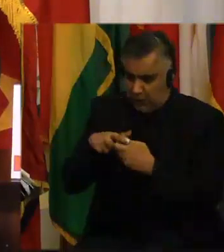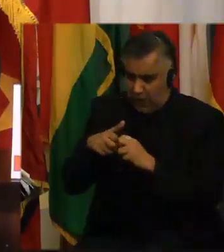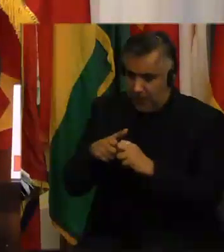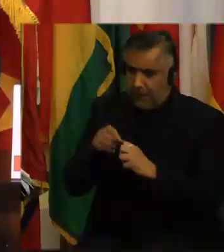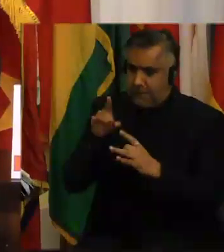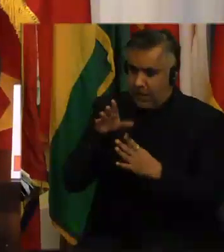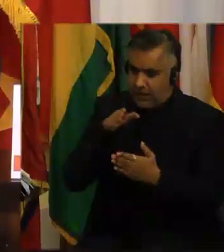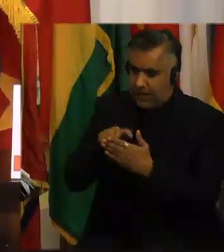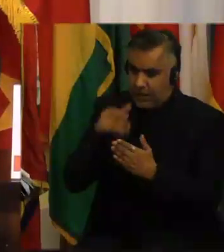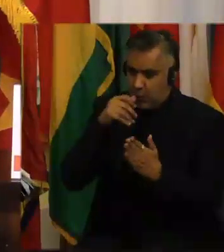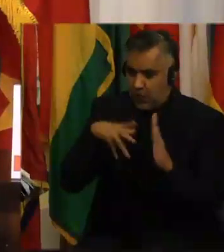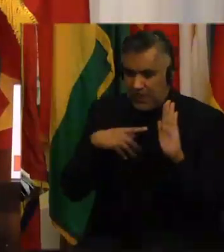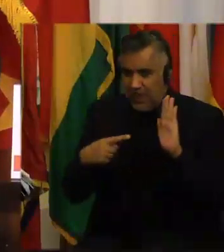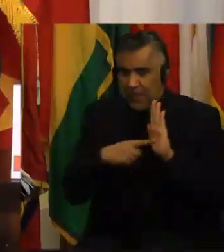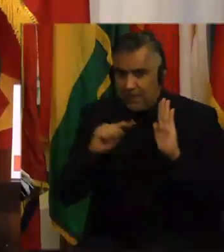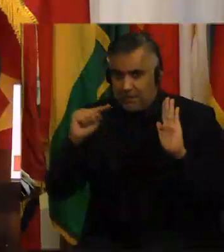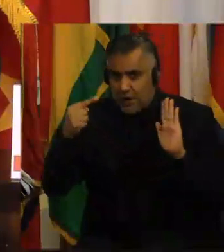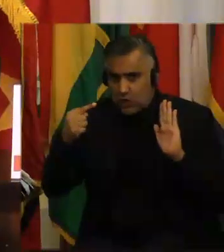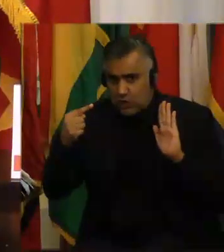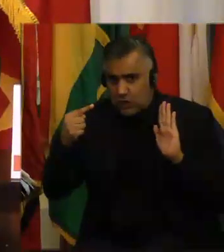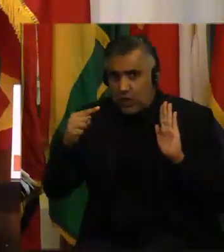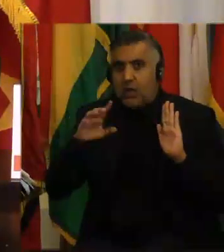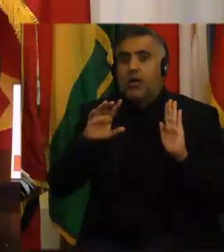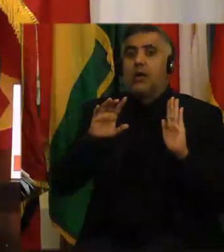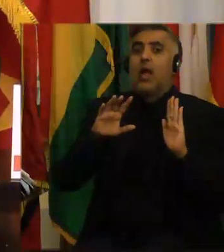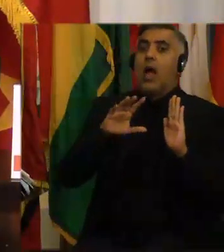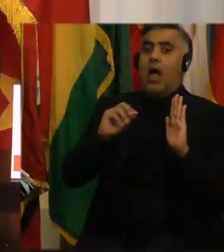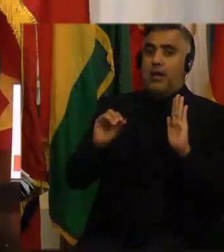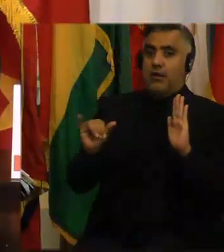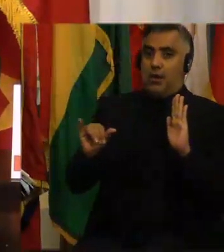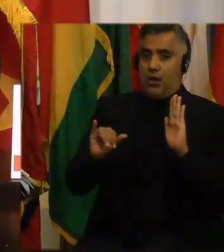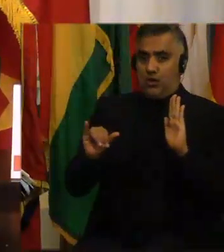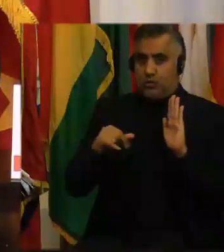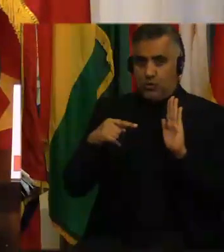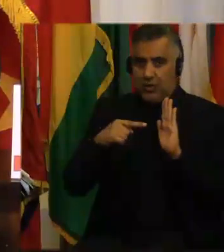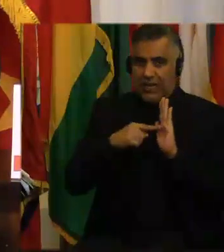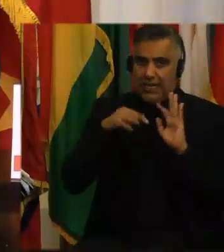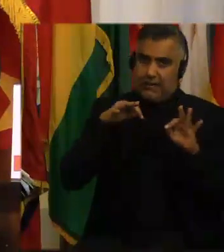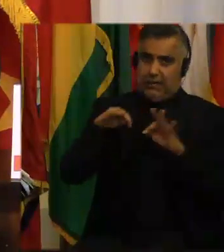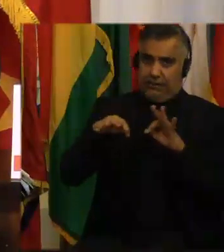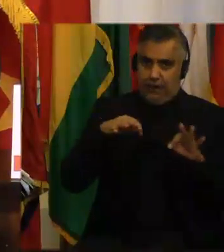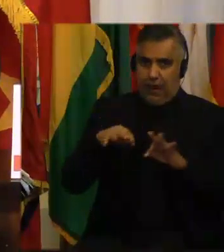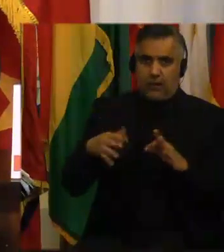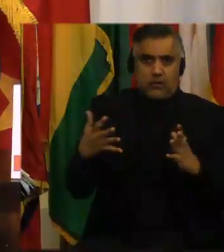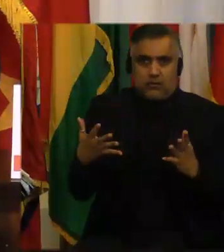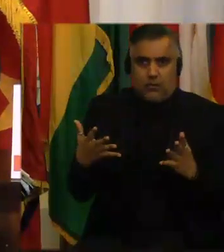mujeres. Y además define la violencia contra las mujeres